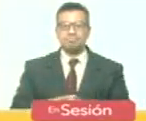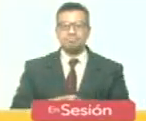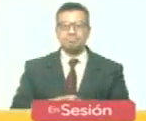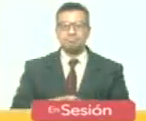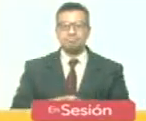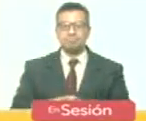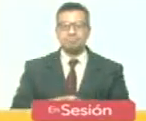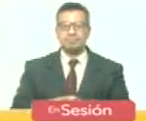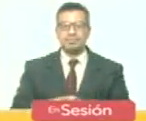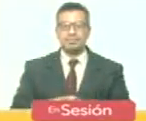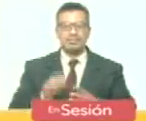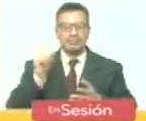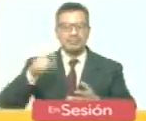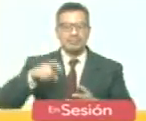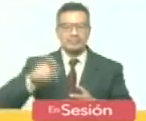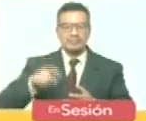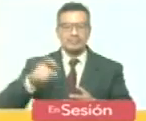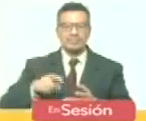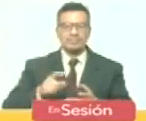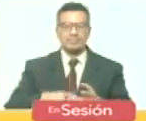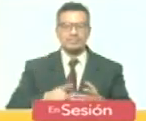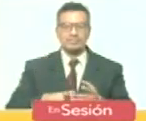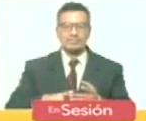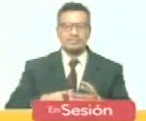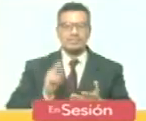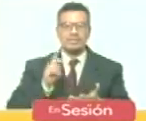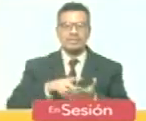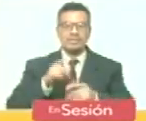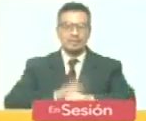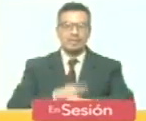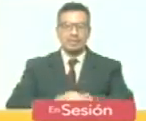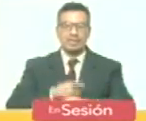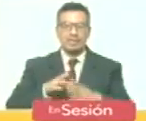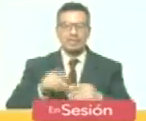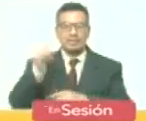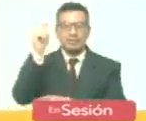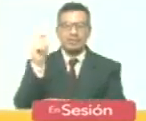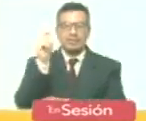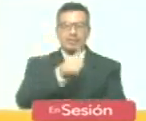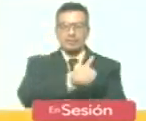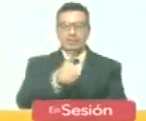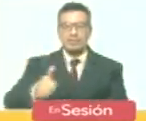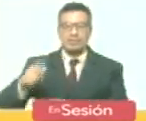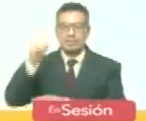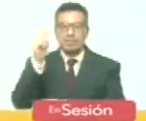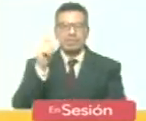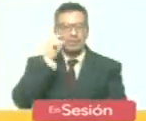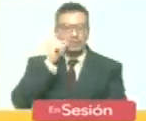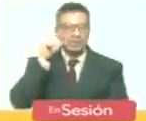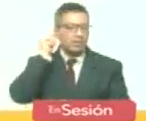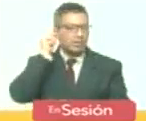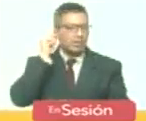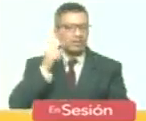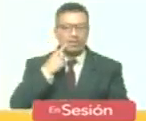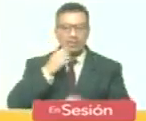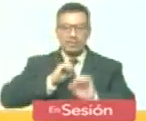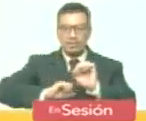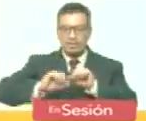También es necesario que salgamos ahora cada diputada y cada diputado en